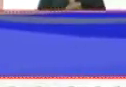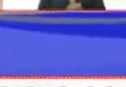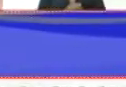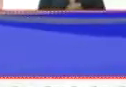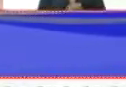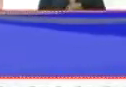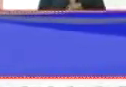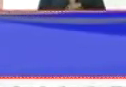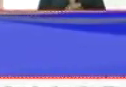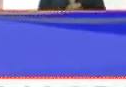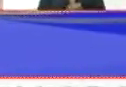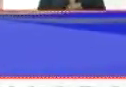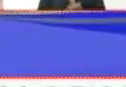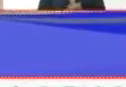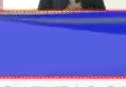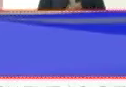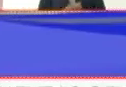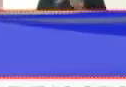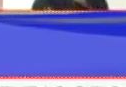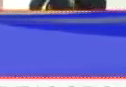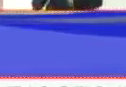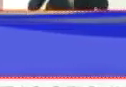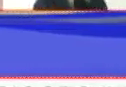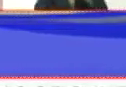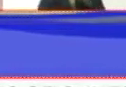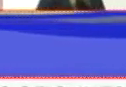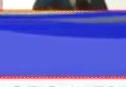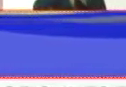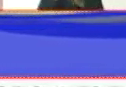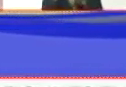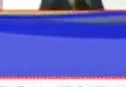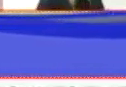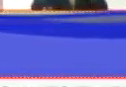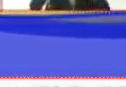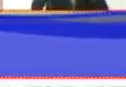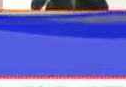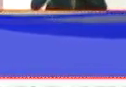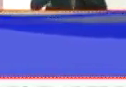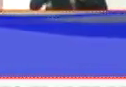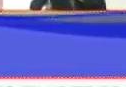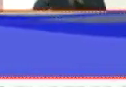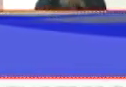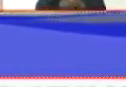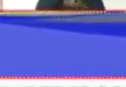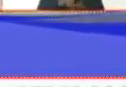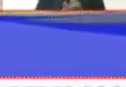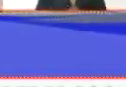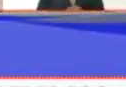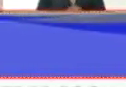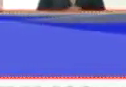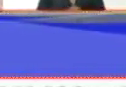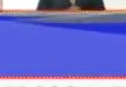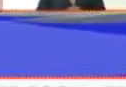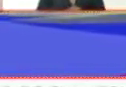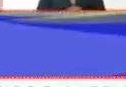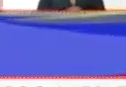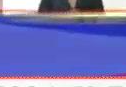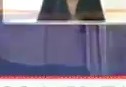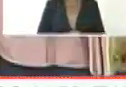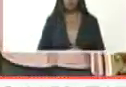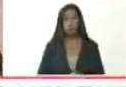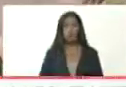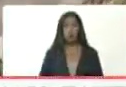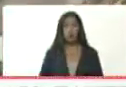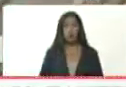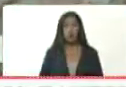esfuerzo de la distribución de útiles escolares de libros de la colección han ido creciendo gracias al modelo chavista esta empresa en la que